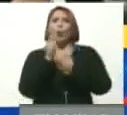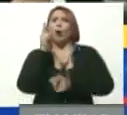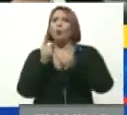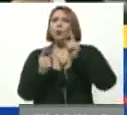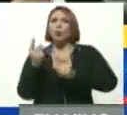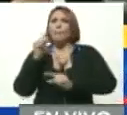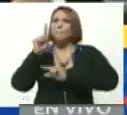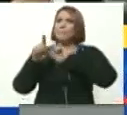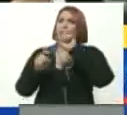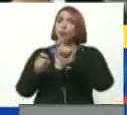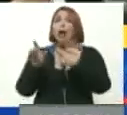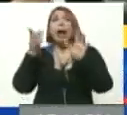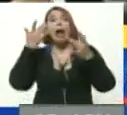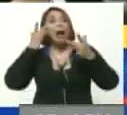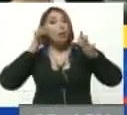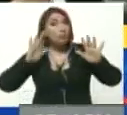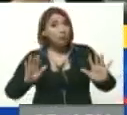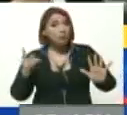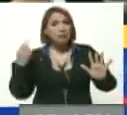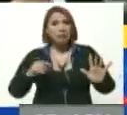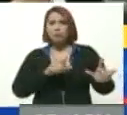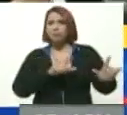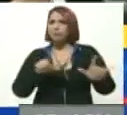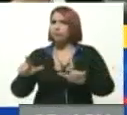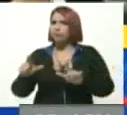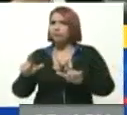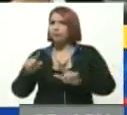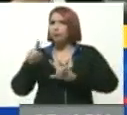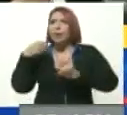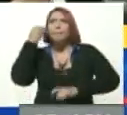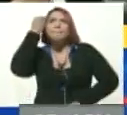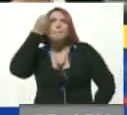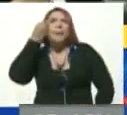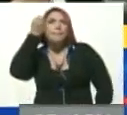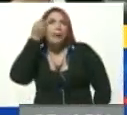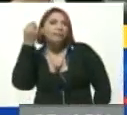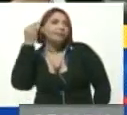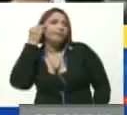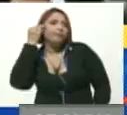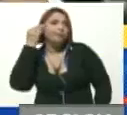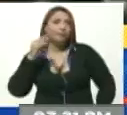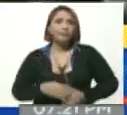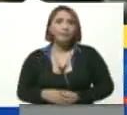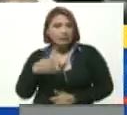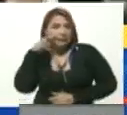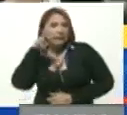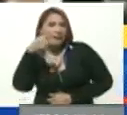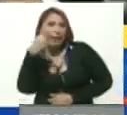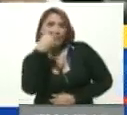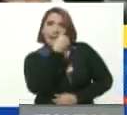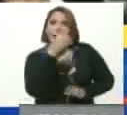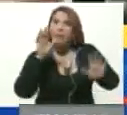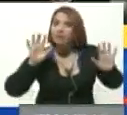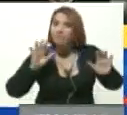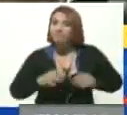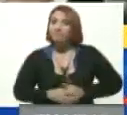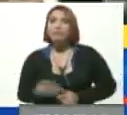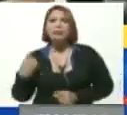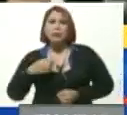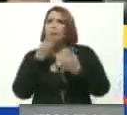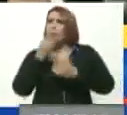que seguro tú tienes ya ahí en mente. Se te ve en la mirada que tienes